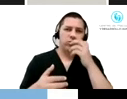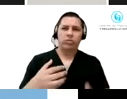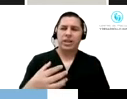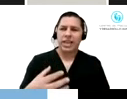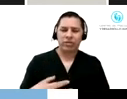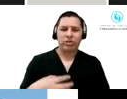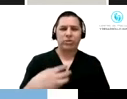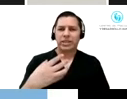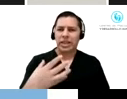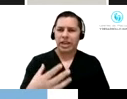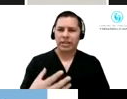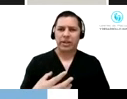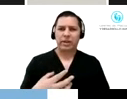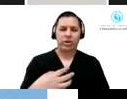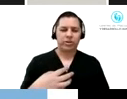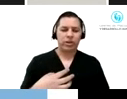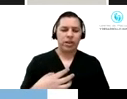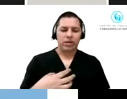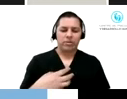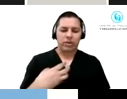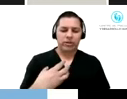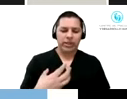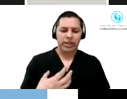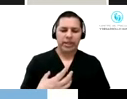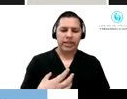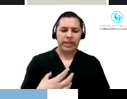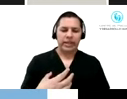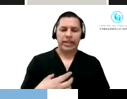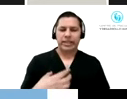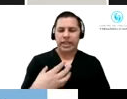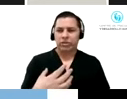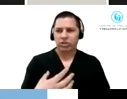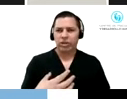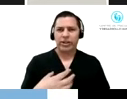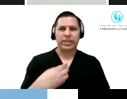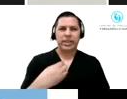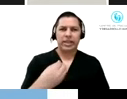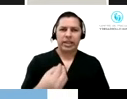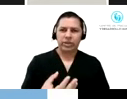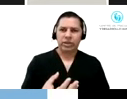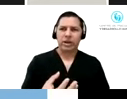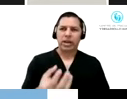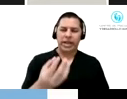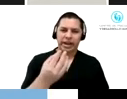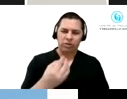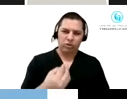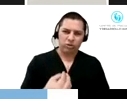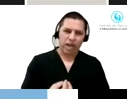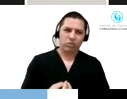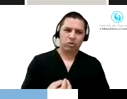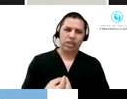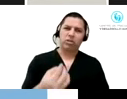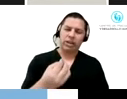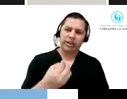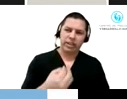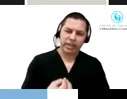pequeños nos van dando estos mensajes, ¿verdad?, y por eso es que en este caso la universidad hace un llamado a que